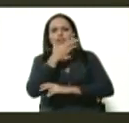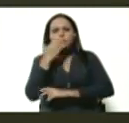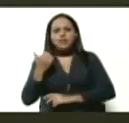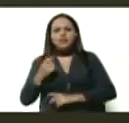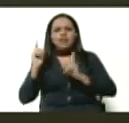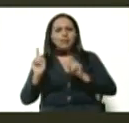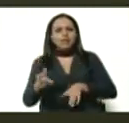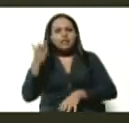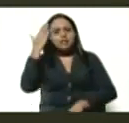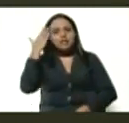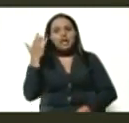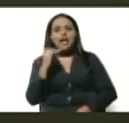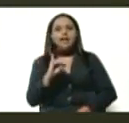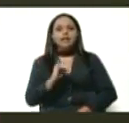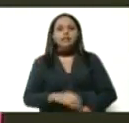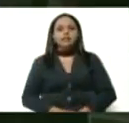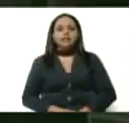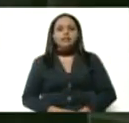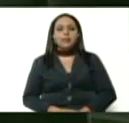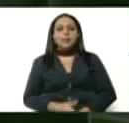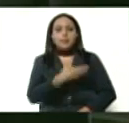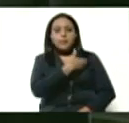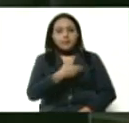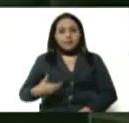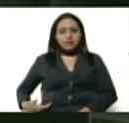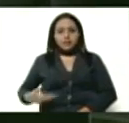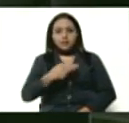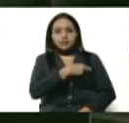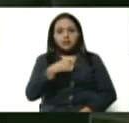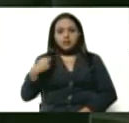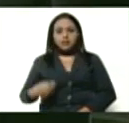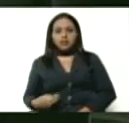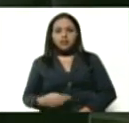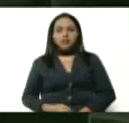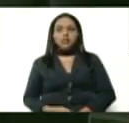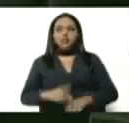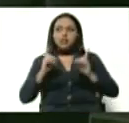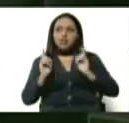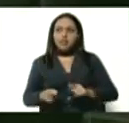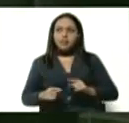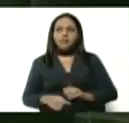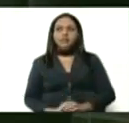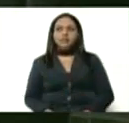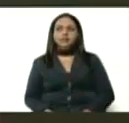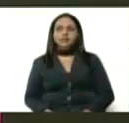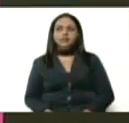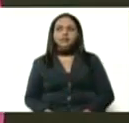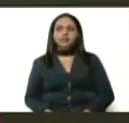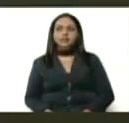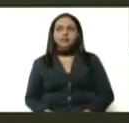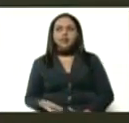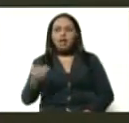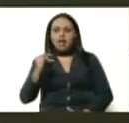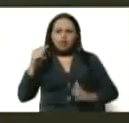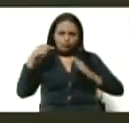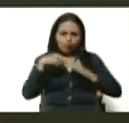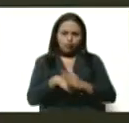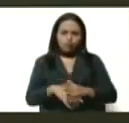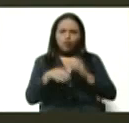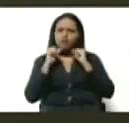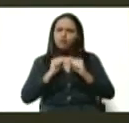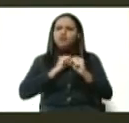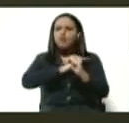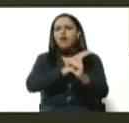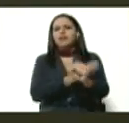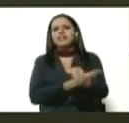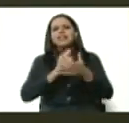también por parte del presidente Xi Jinping. Pero lo que realmente está profundamente afianzado